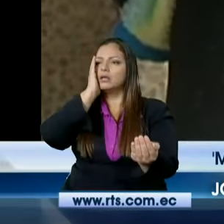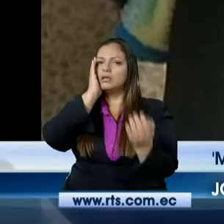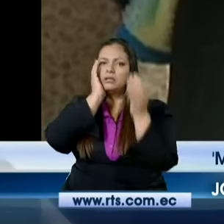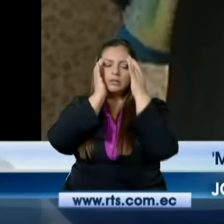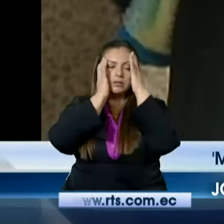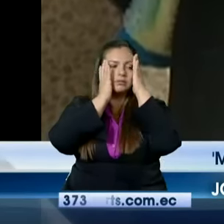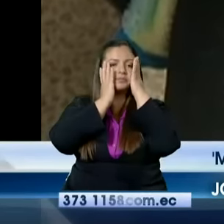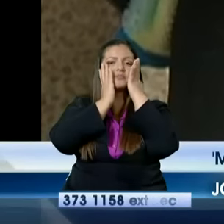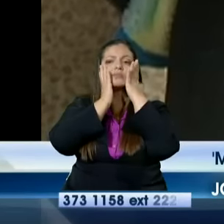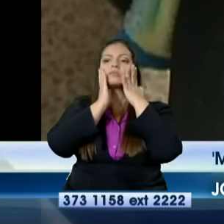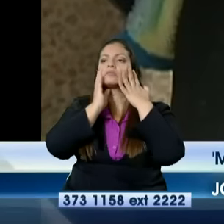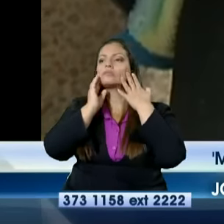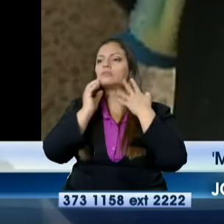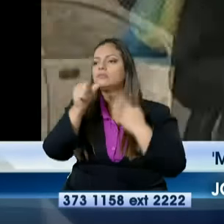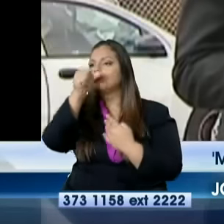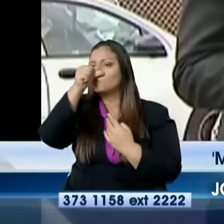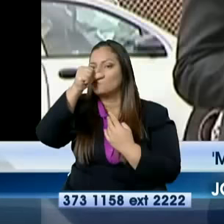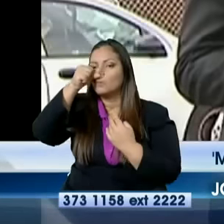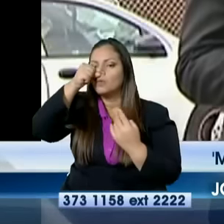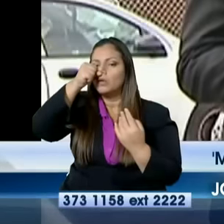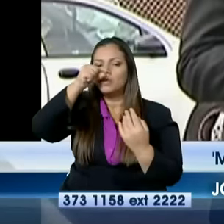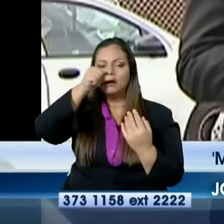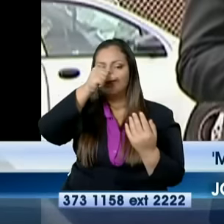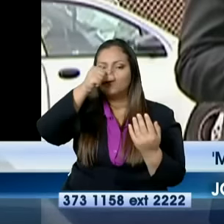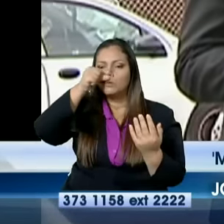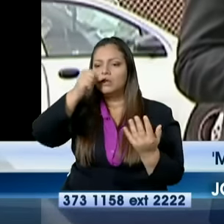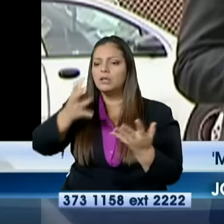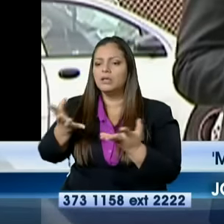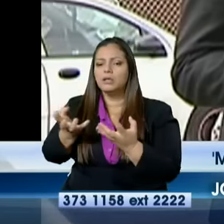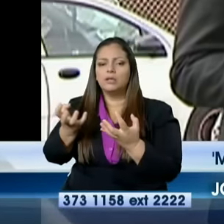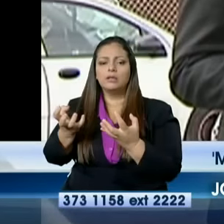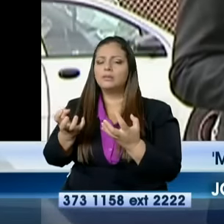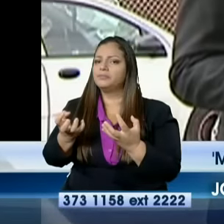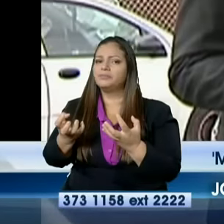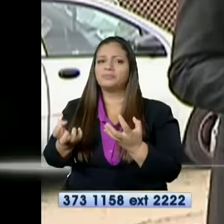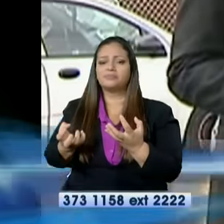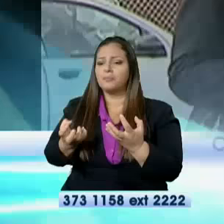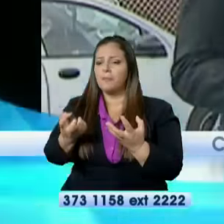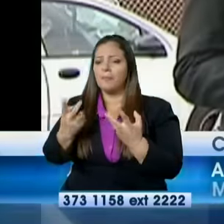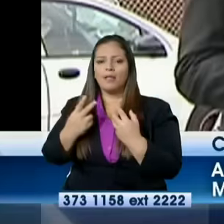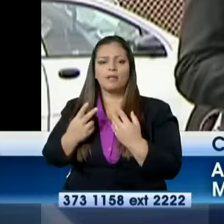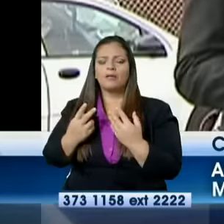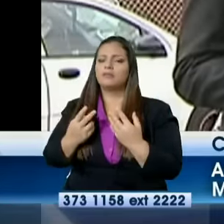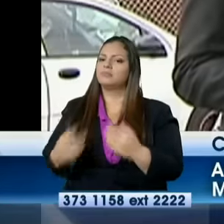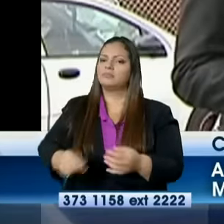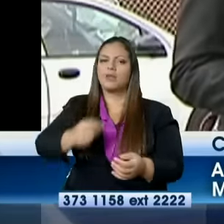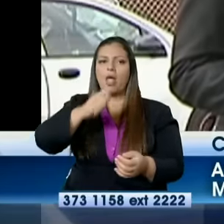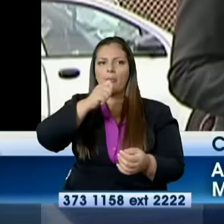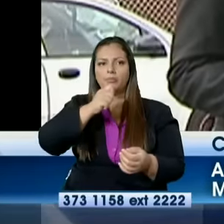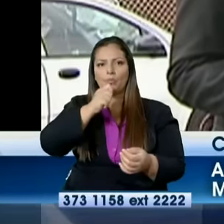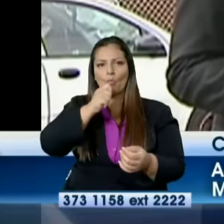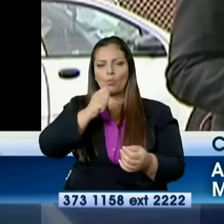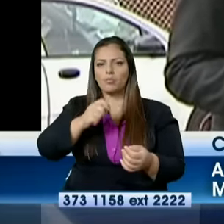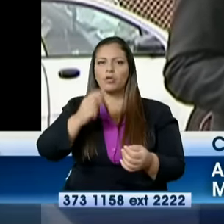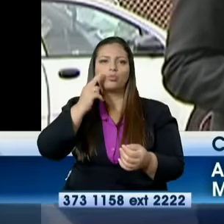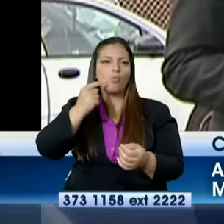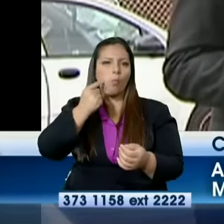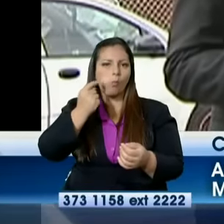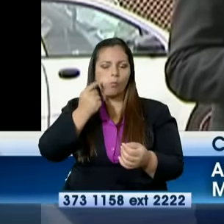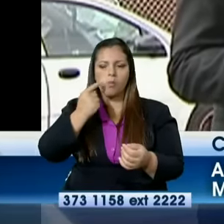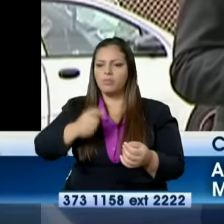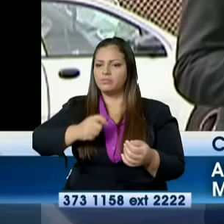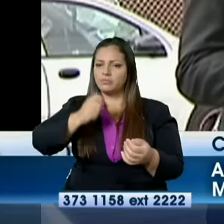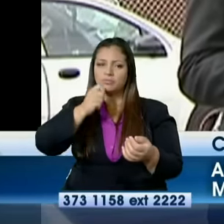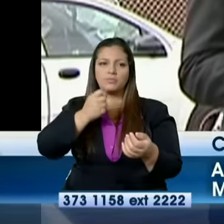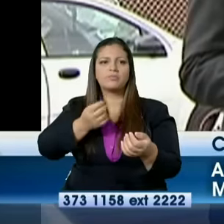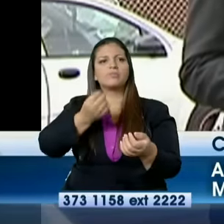el dulce y me comí un chupete. Hay un factor común entre Mayra y Angélica, pues ambas vienen de hogares disfuncionales y tampoco viven